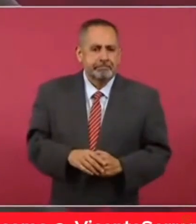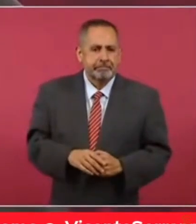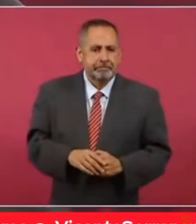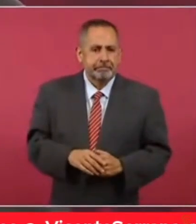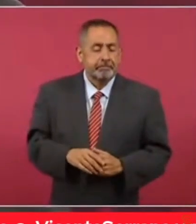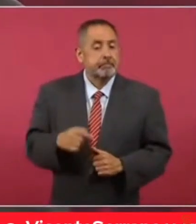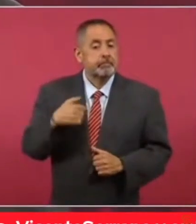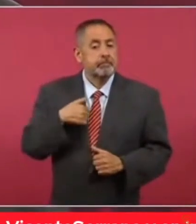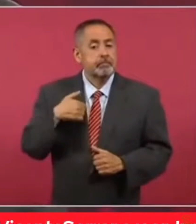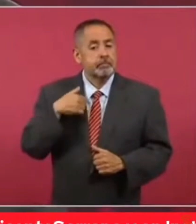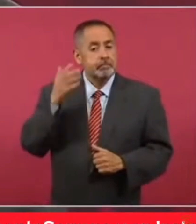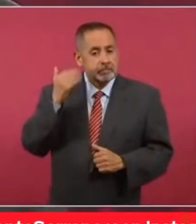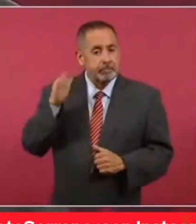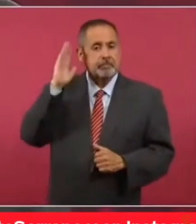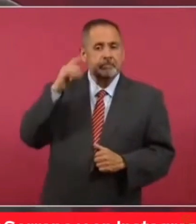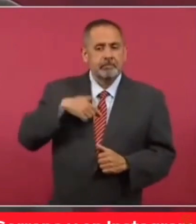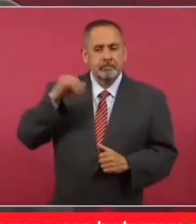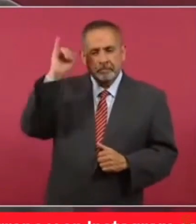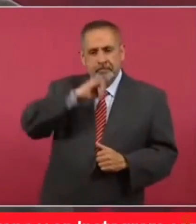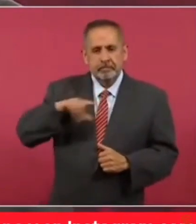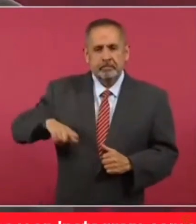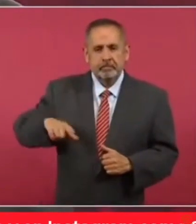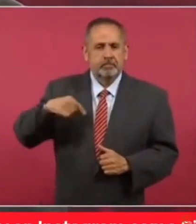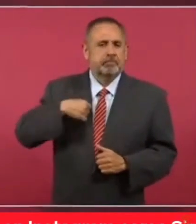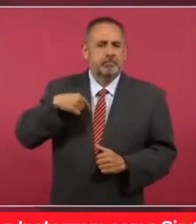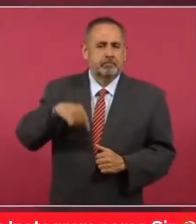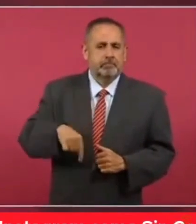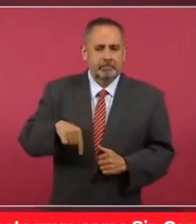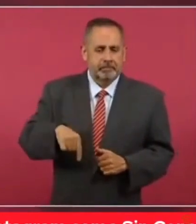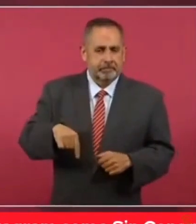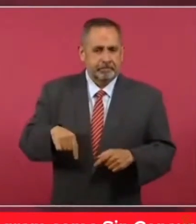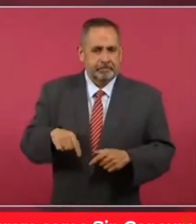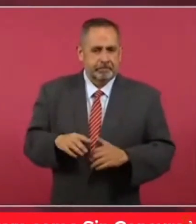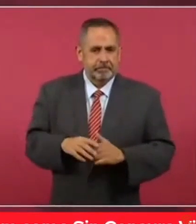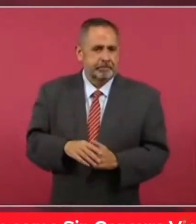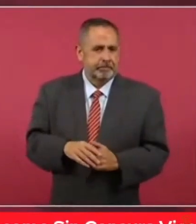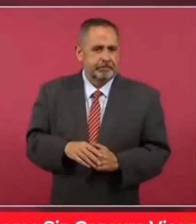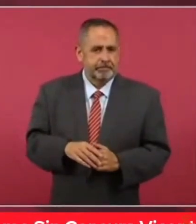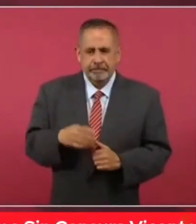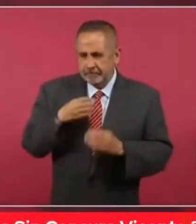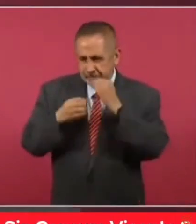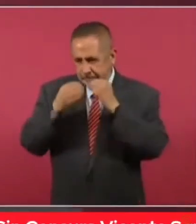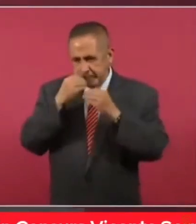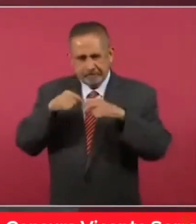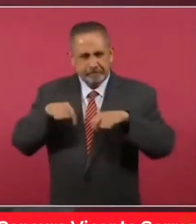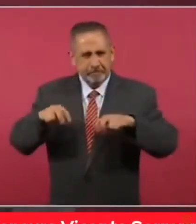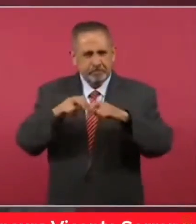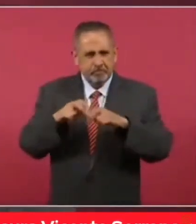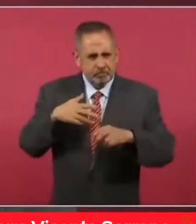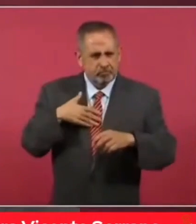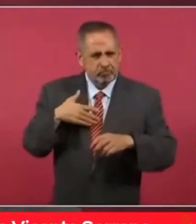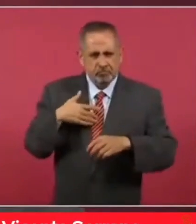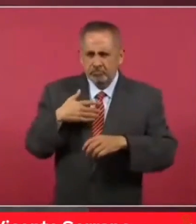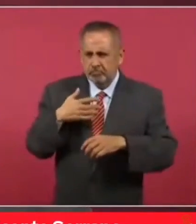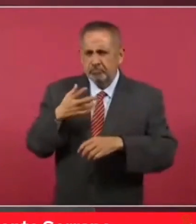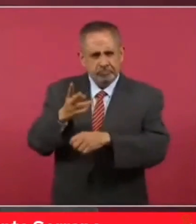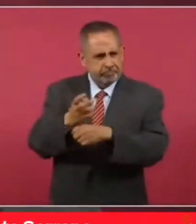Cuando yo era jefe de gobierno aquí, que desayunábamos, a veces yo invitaba,